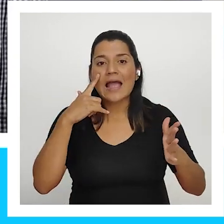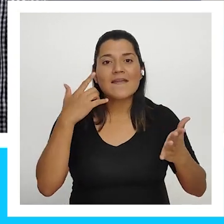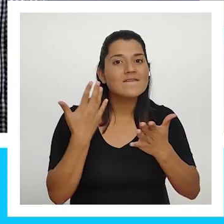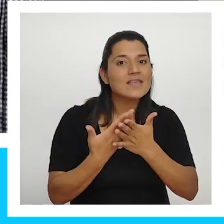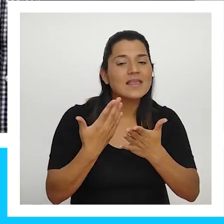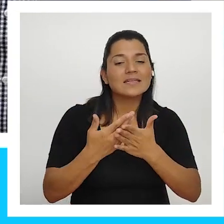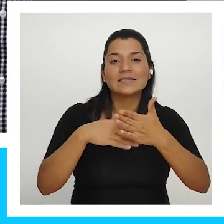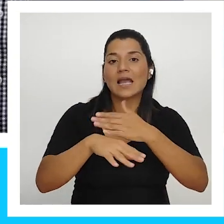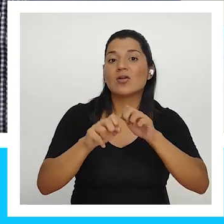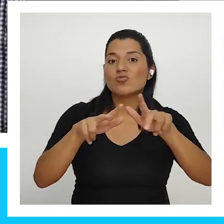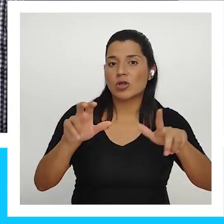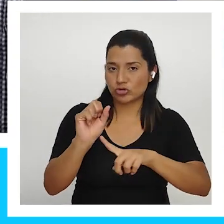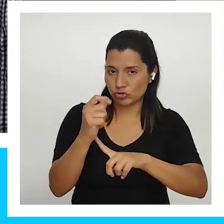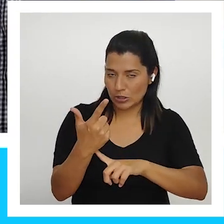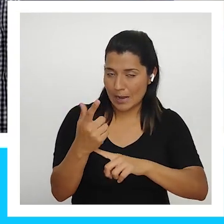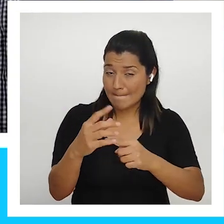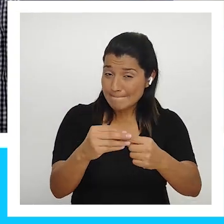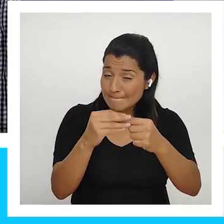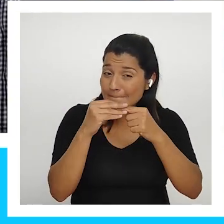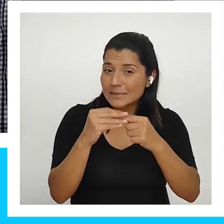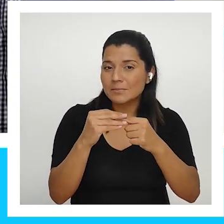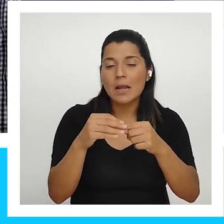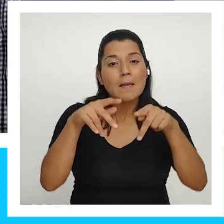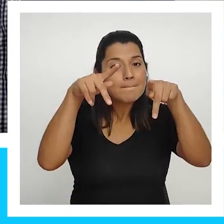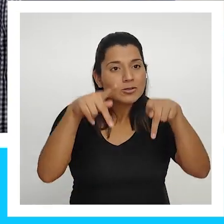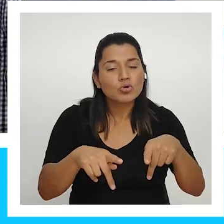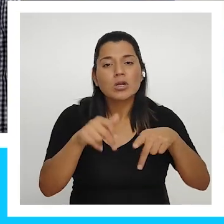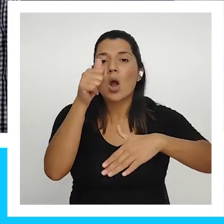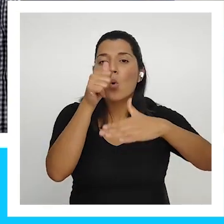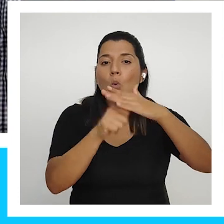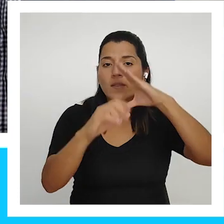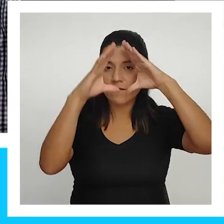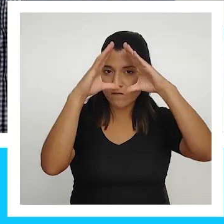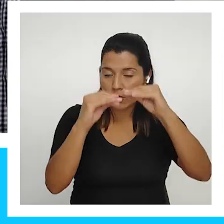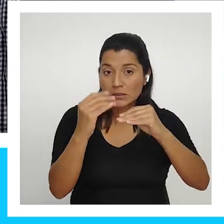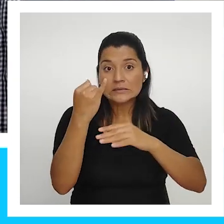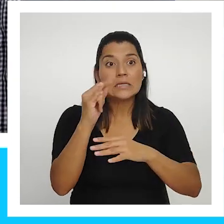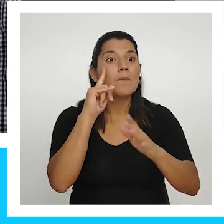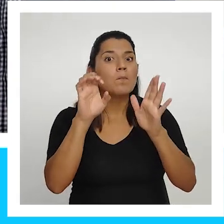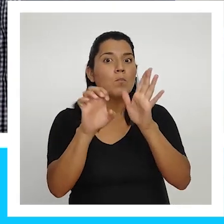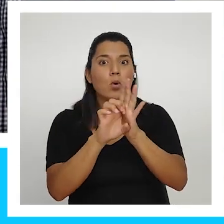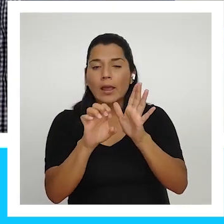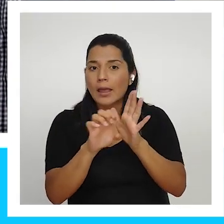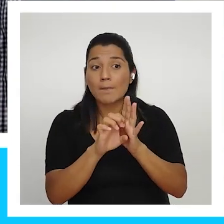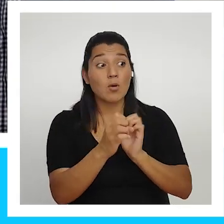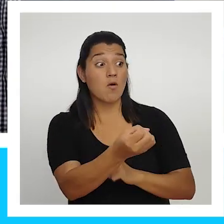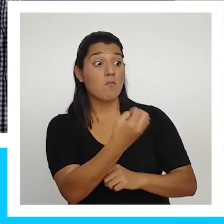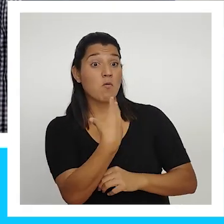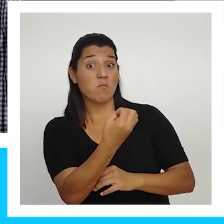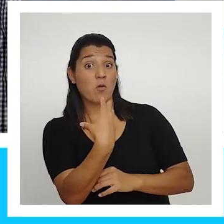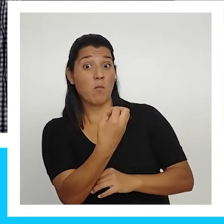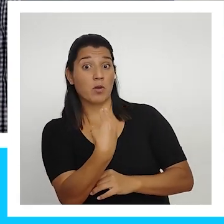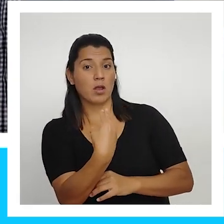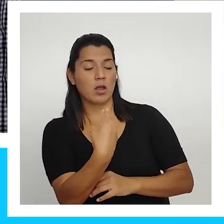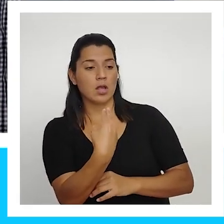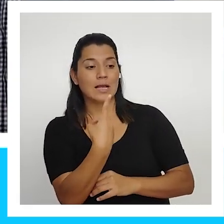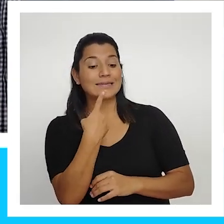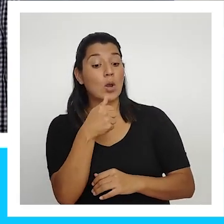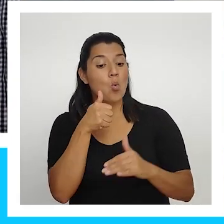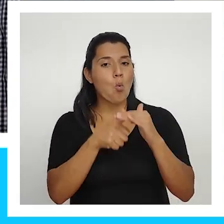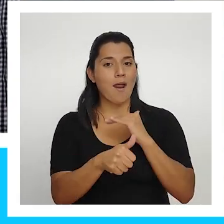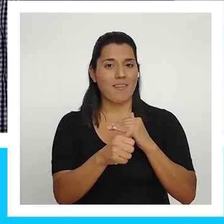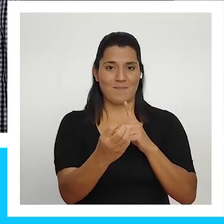es los pasos que debe seguir una persona que siente que fue estafado o que intentaron estafar. Es muy buena pregunta